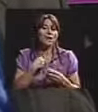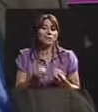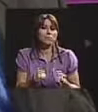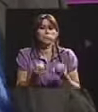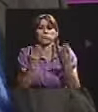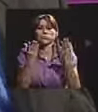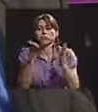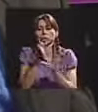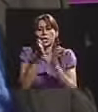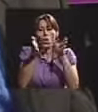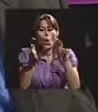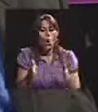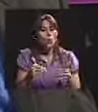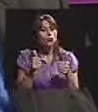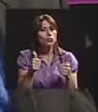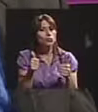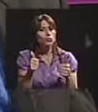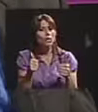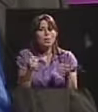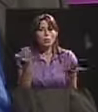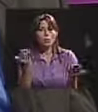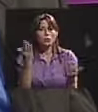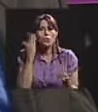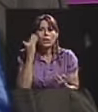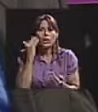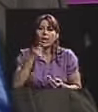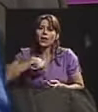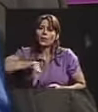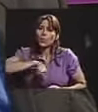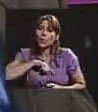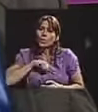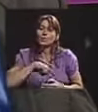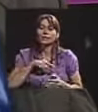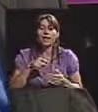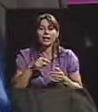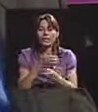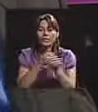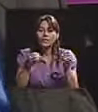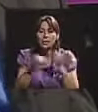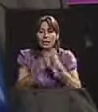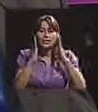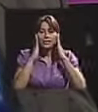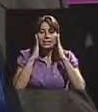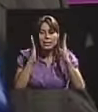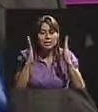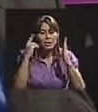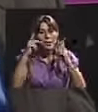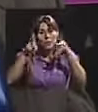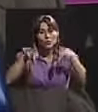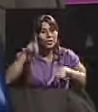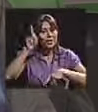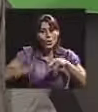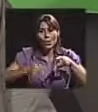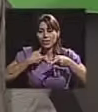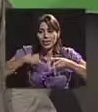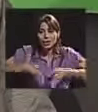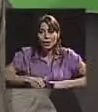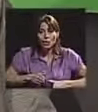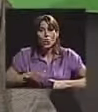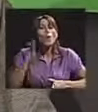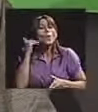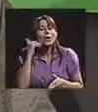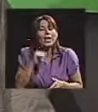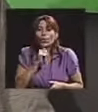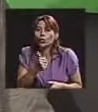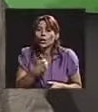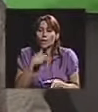bien capacitados, ¿por qué nuestras unidades de asistencia en fertilidad en todo el país no tienen a disposición estos profesionales? Doña